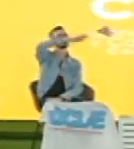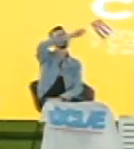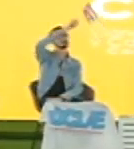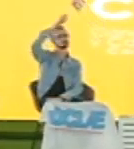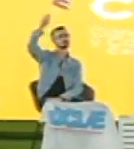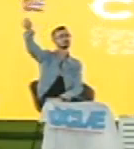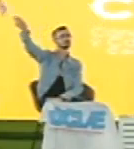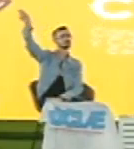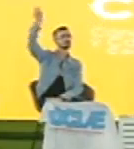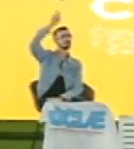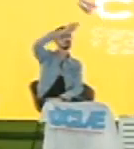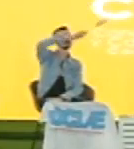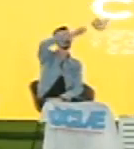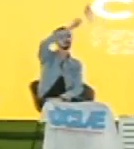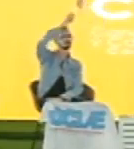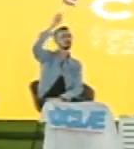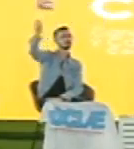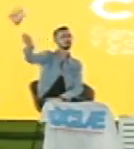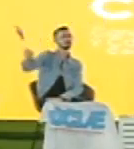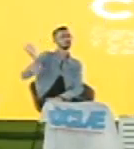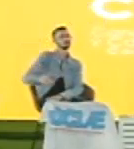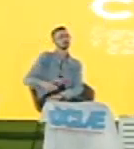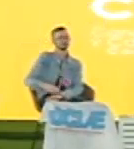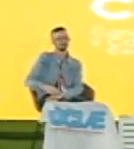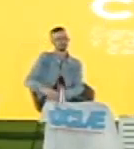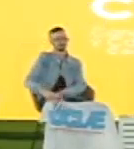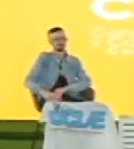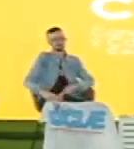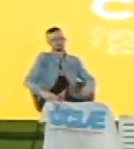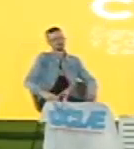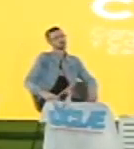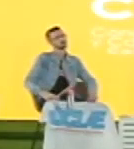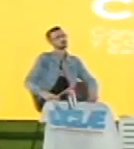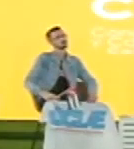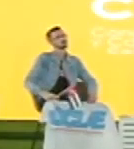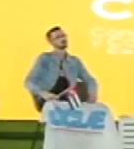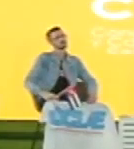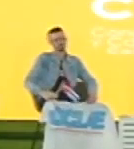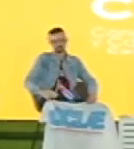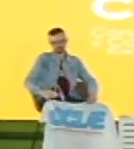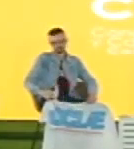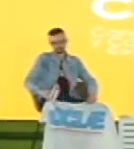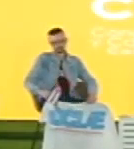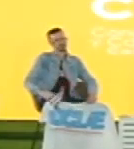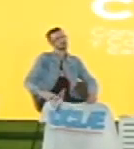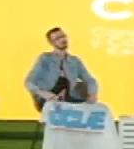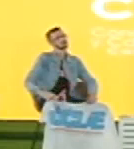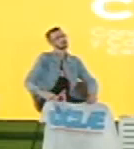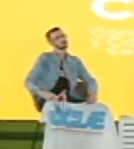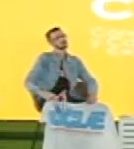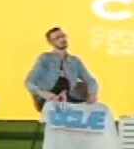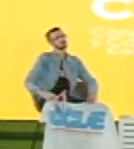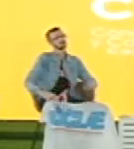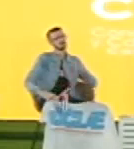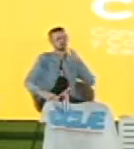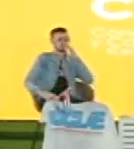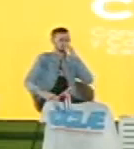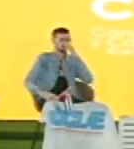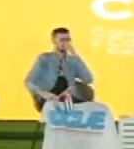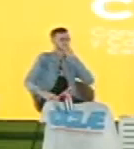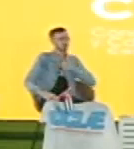necesaria, y miren, nosotros con todos los recursos de petróleo, que es básicamente el factor energético,